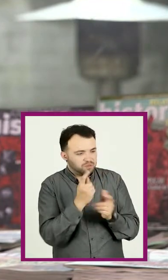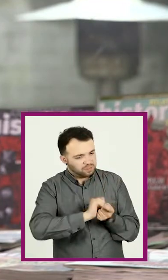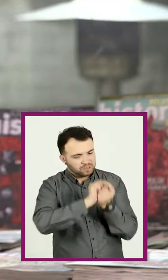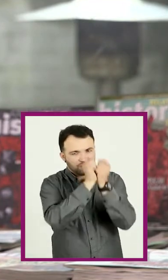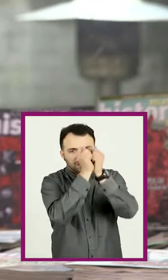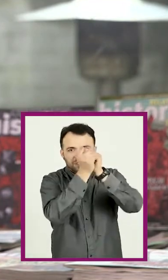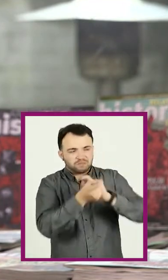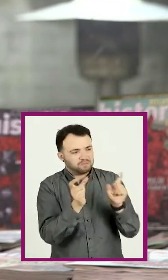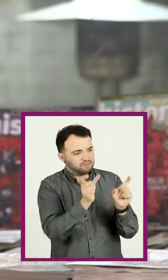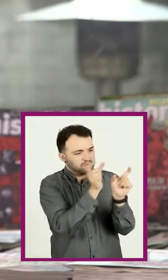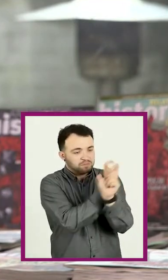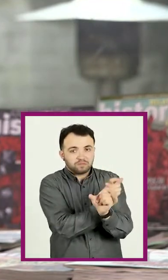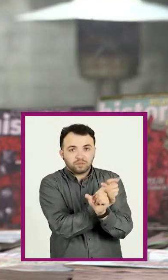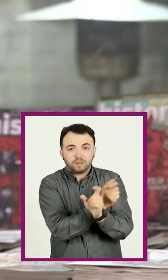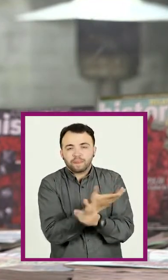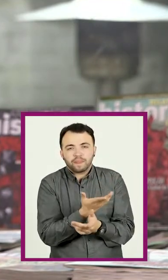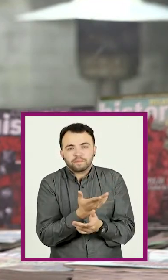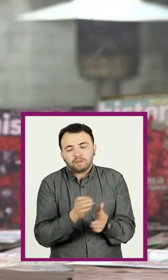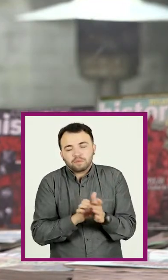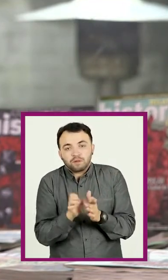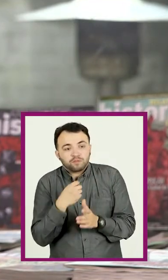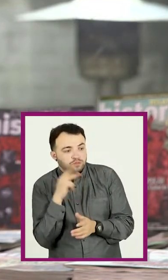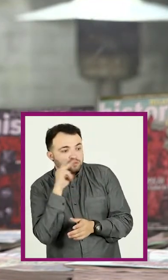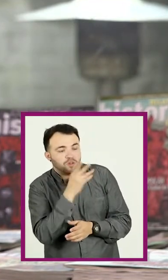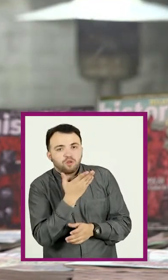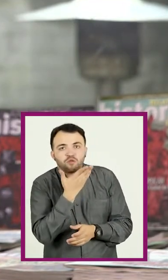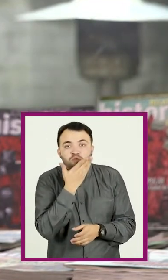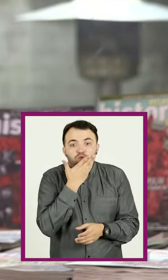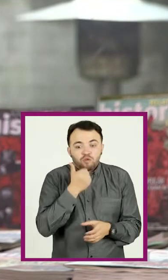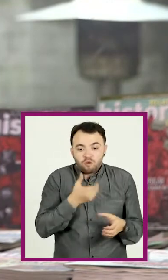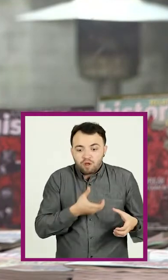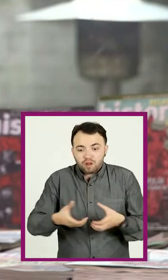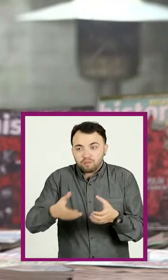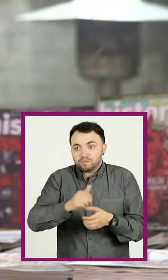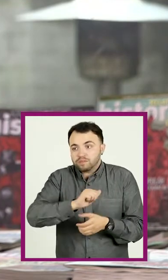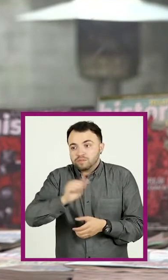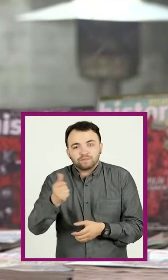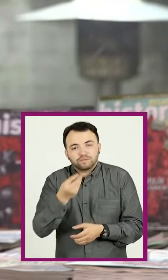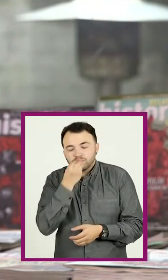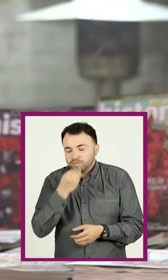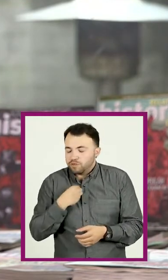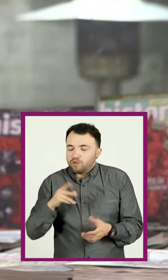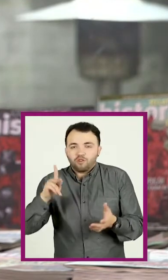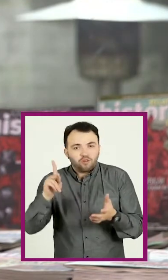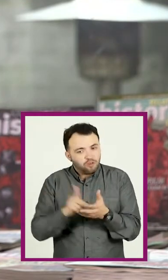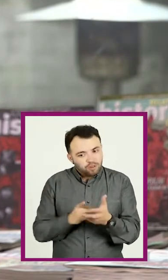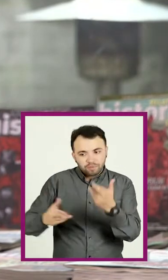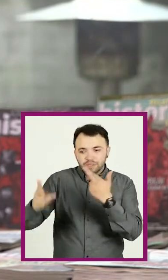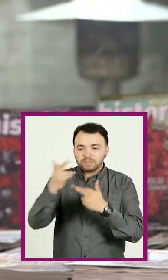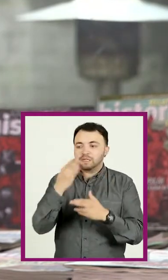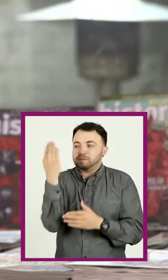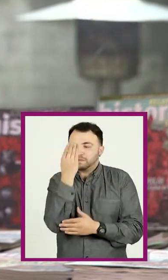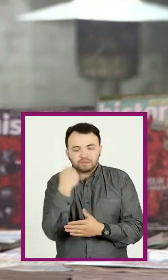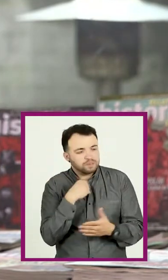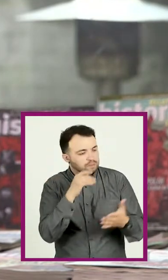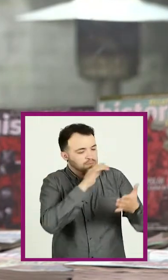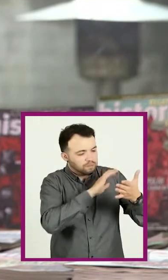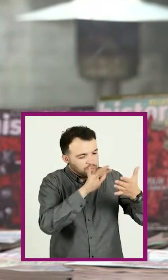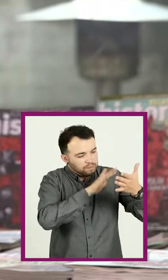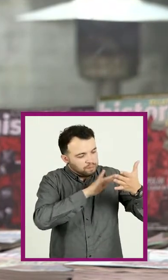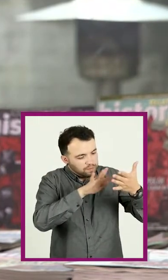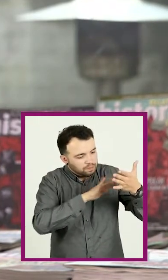de alguna manera no tenemos otro camino más que volver a revisar los textos, ¿sí? Y ver las posibilidades que quedaron